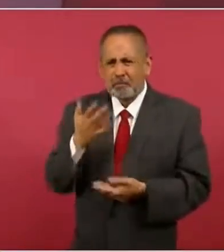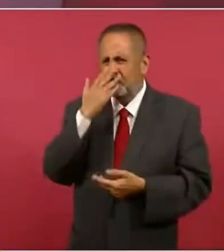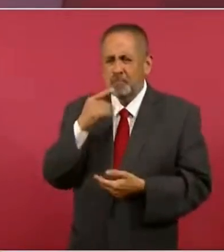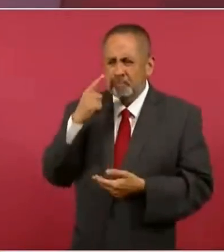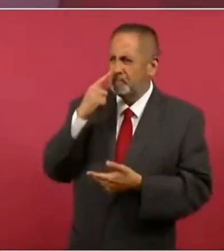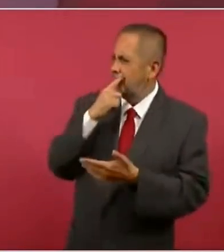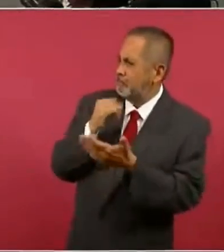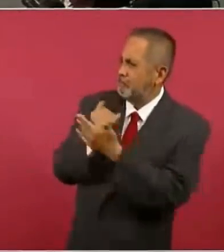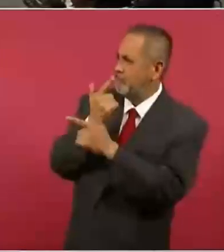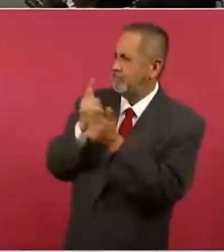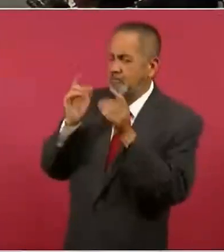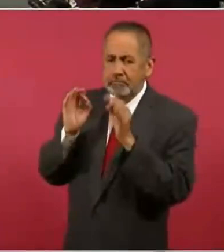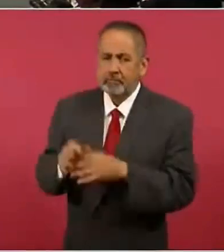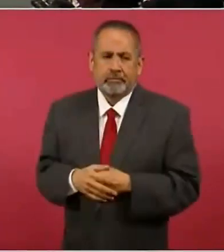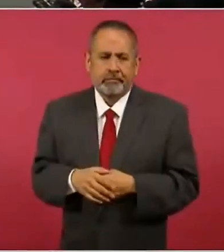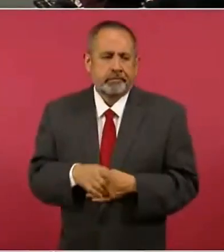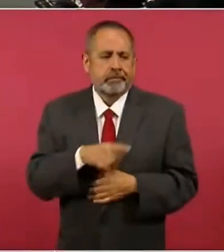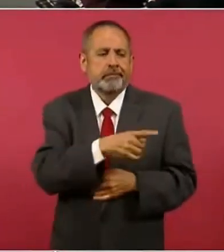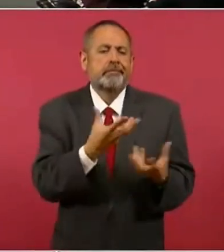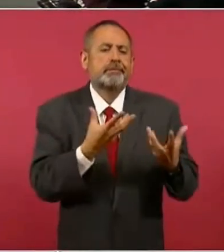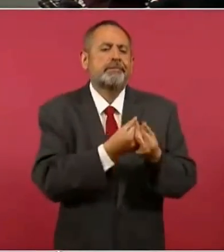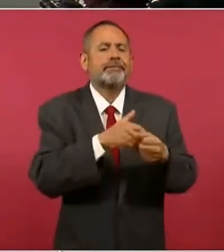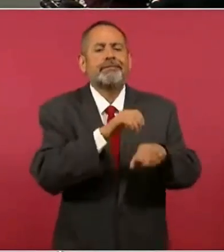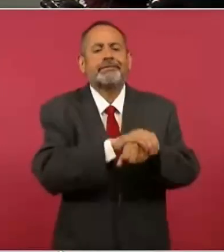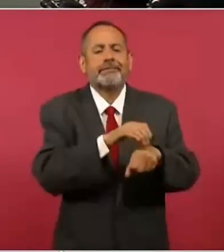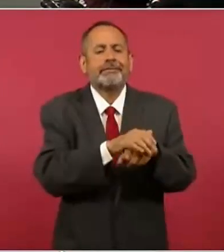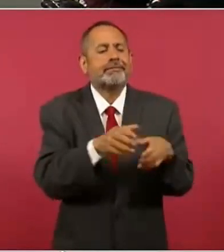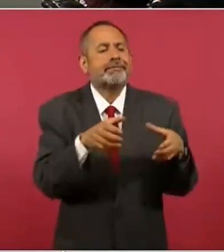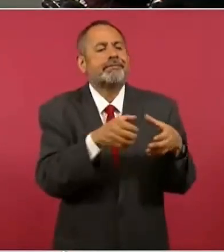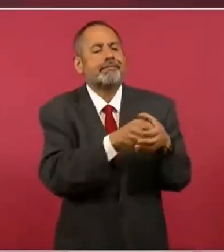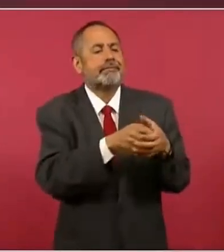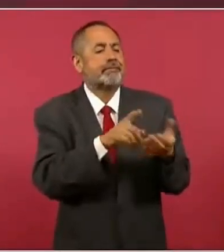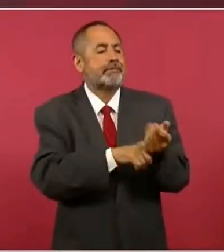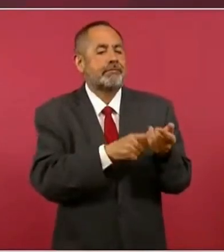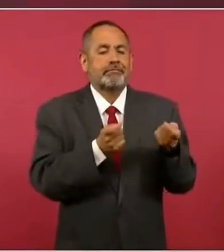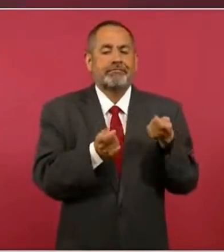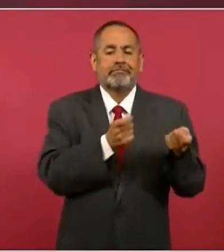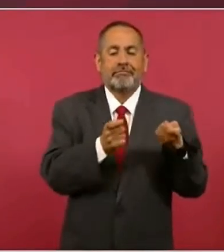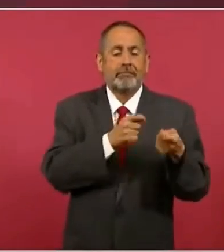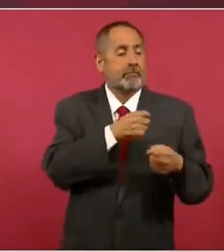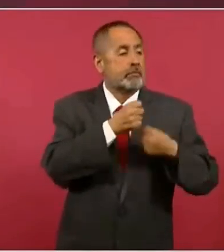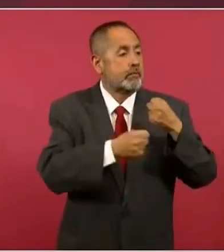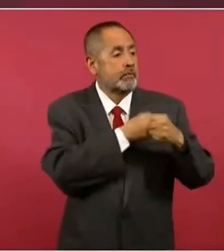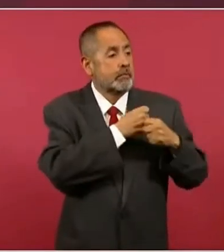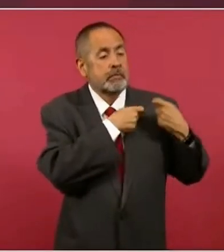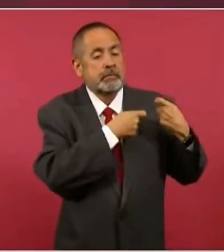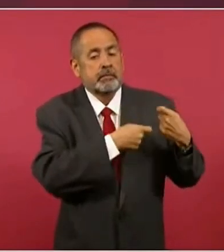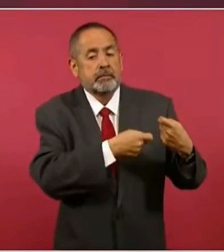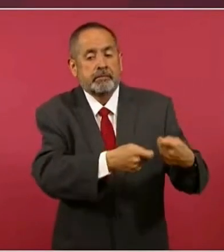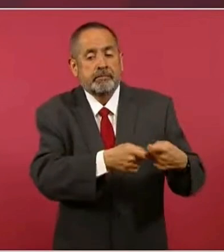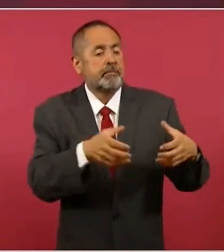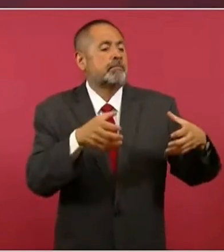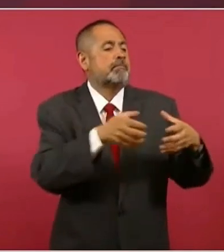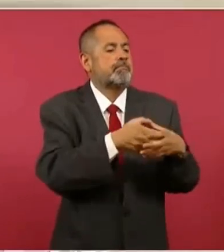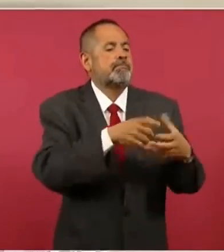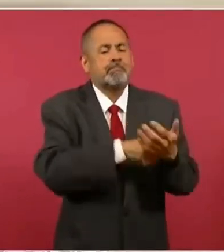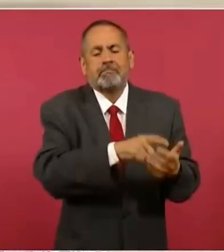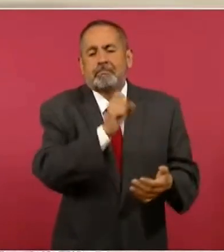pero pertenece a la camarilla que ha manejado el INE durante mucho tiempo